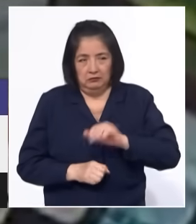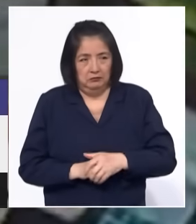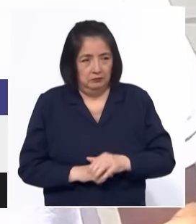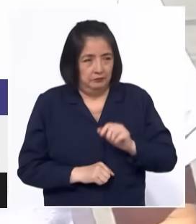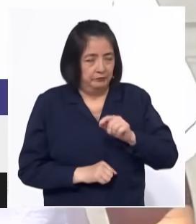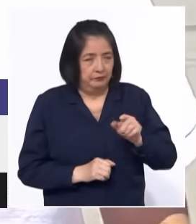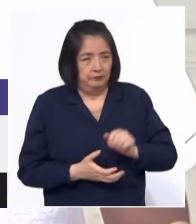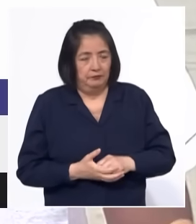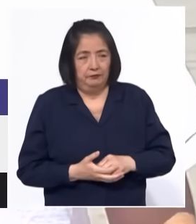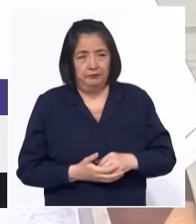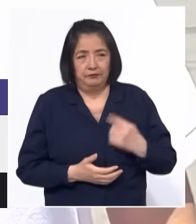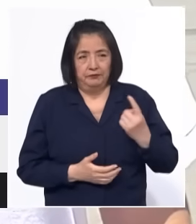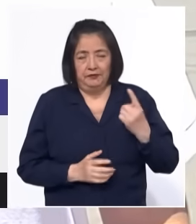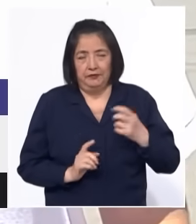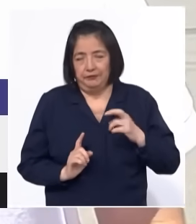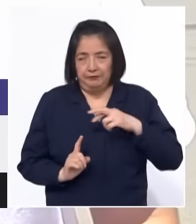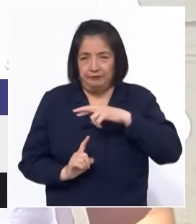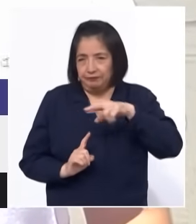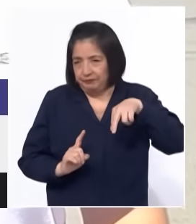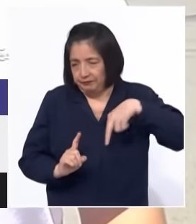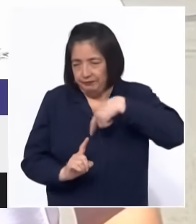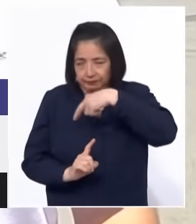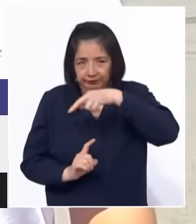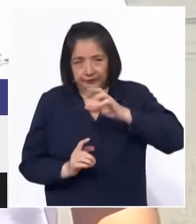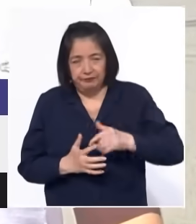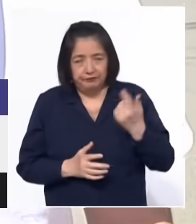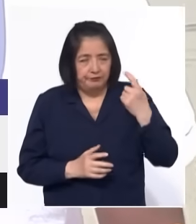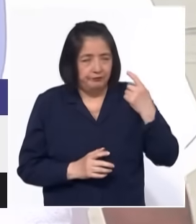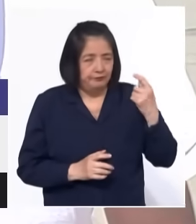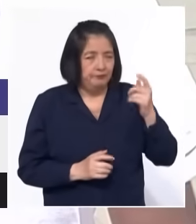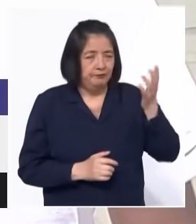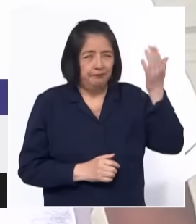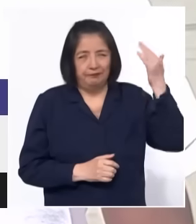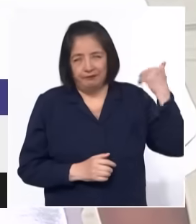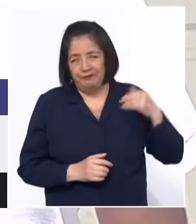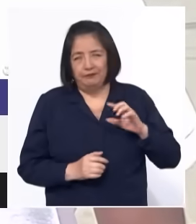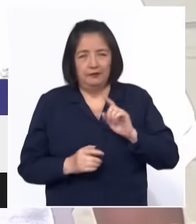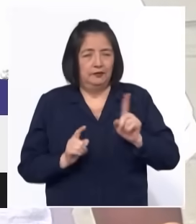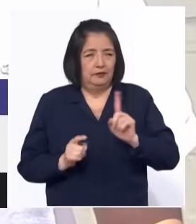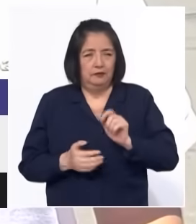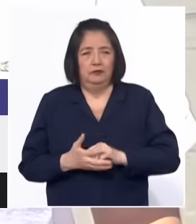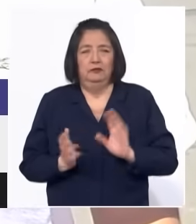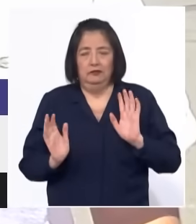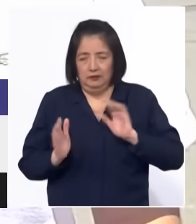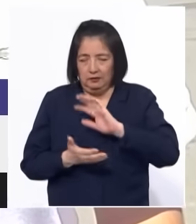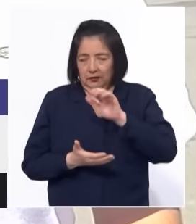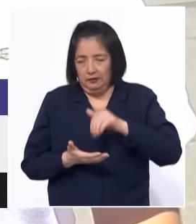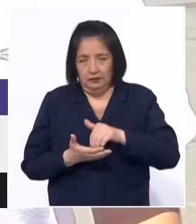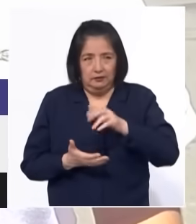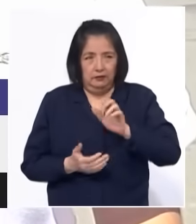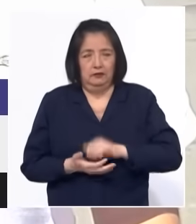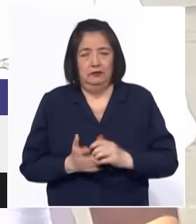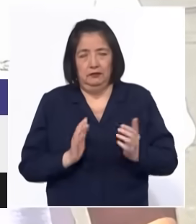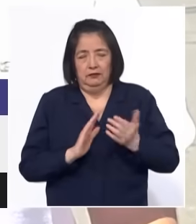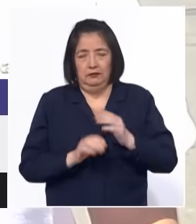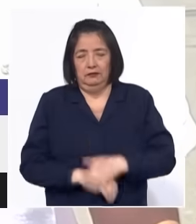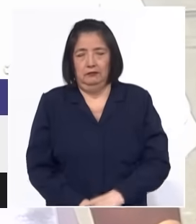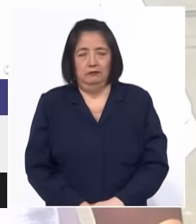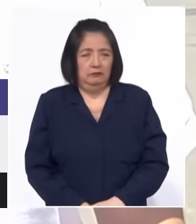esto ocurre no en la periferia de Trujillo, como se daba cuenta antes, ¿no?, sino en pleno centro de la